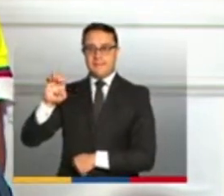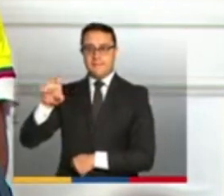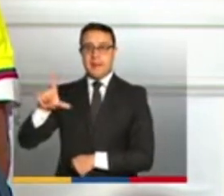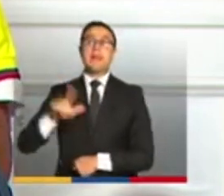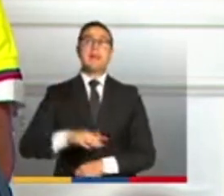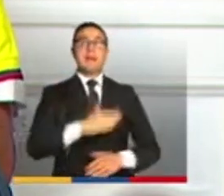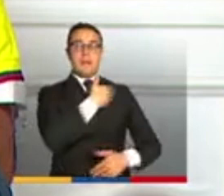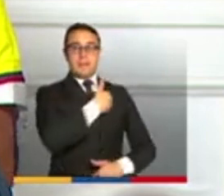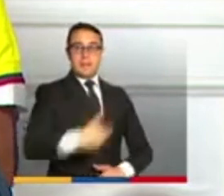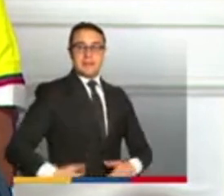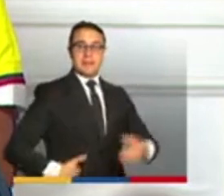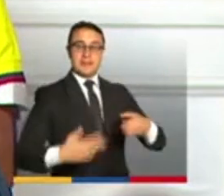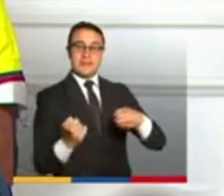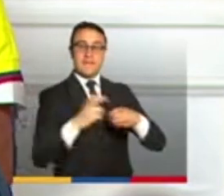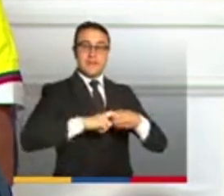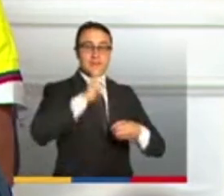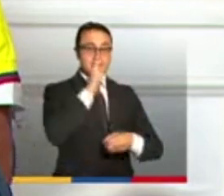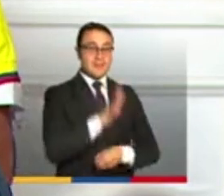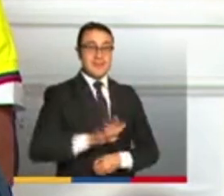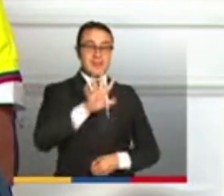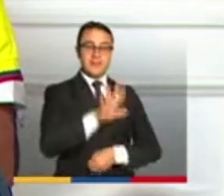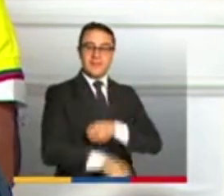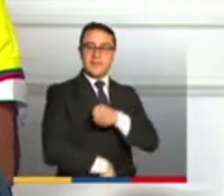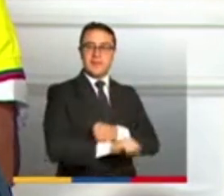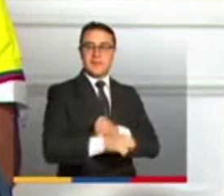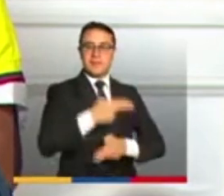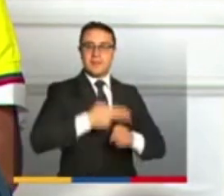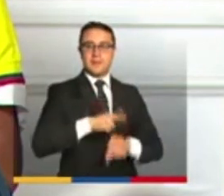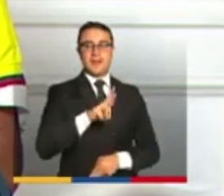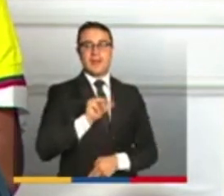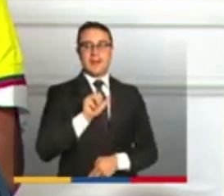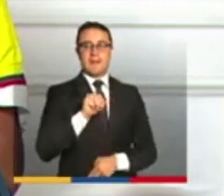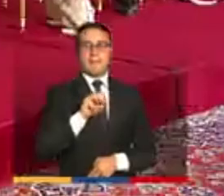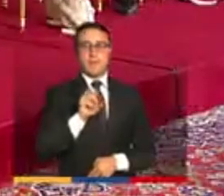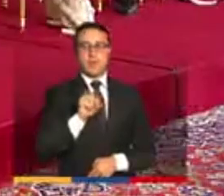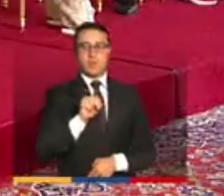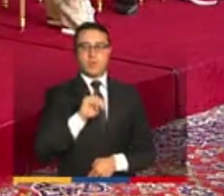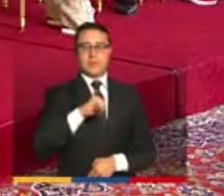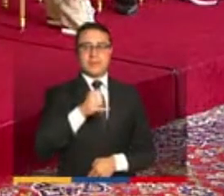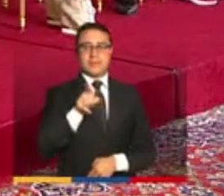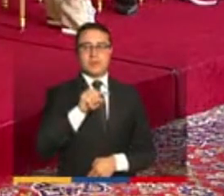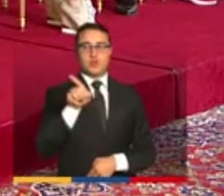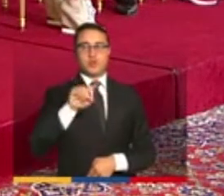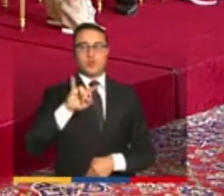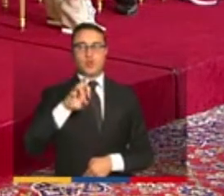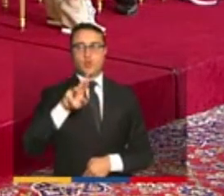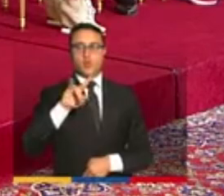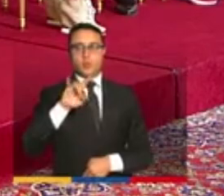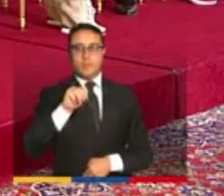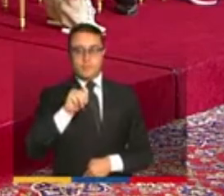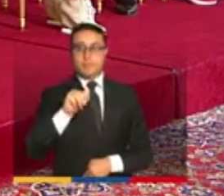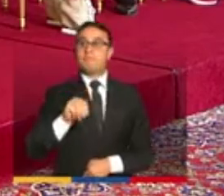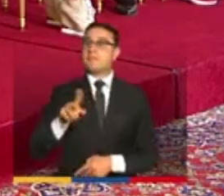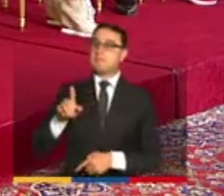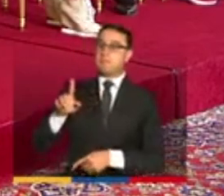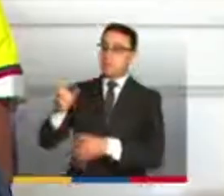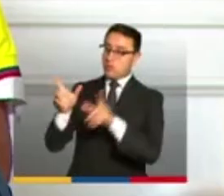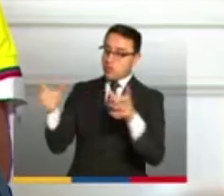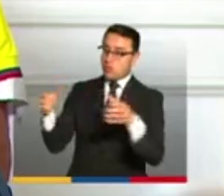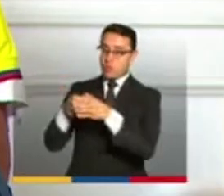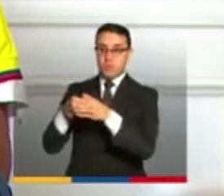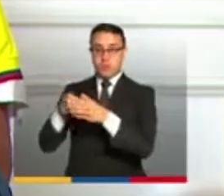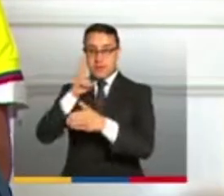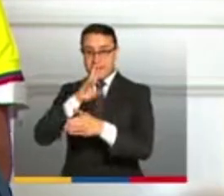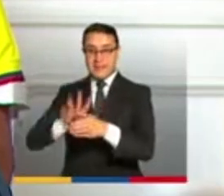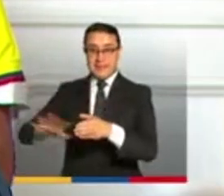Nacional de Fútbol, Ramón Jesurum. Funcionario del Gobierno Nacional, jugadoras y cuerpo técnico